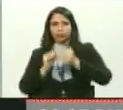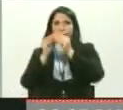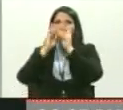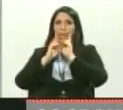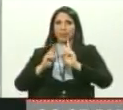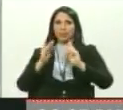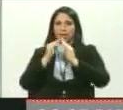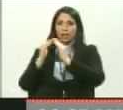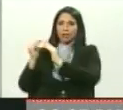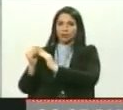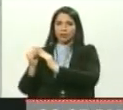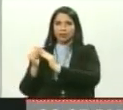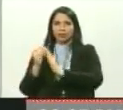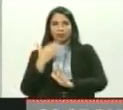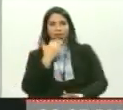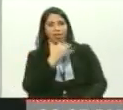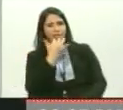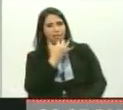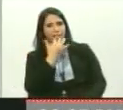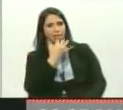mantenimiento.